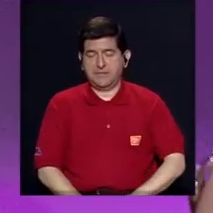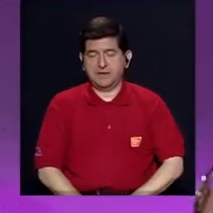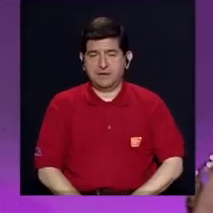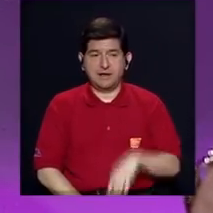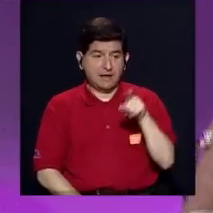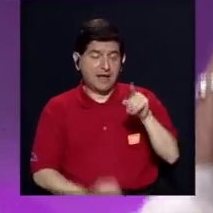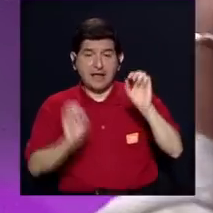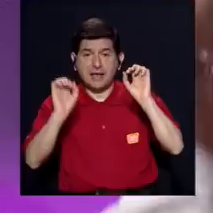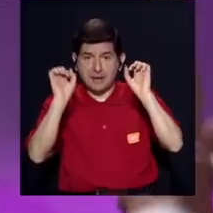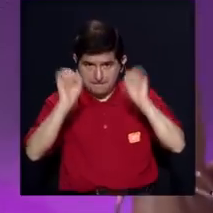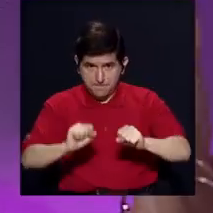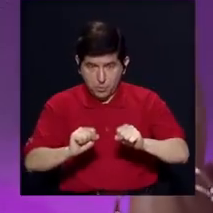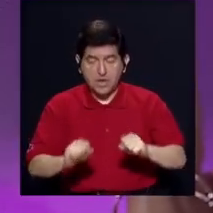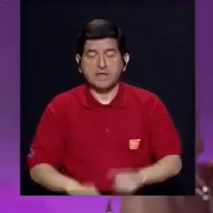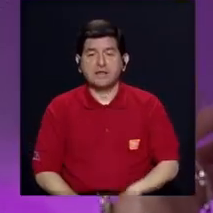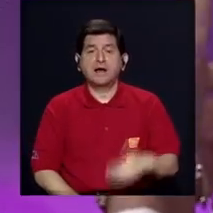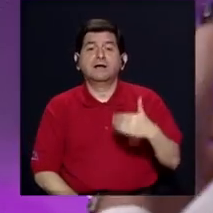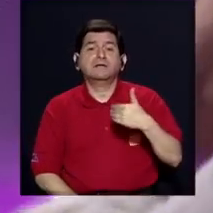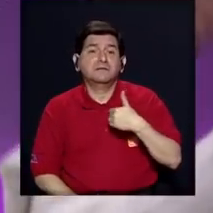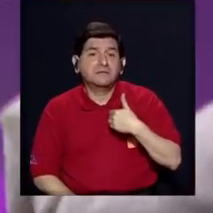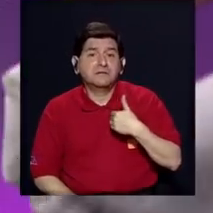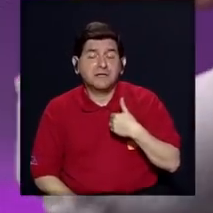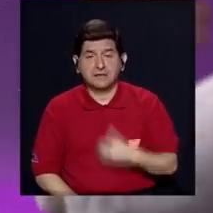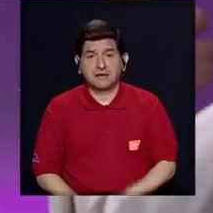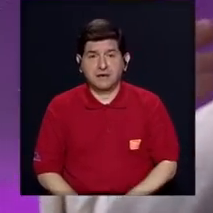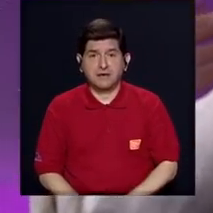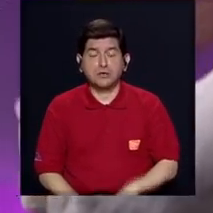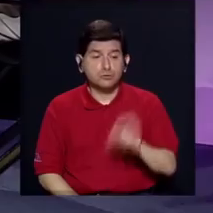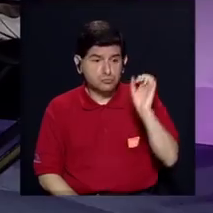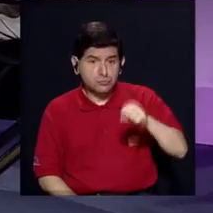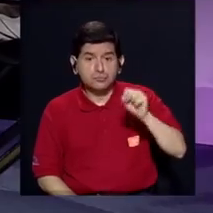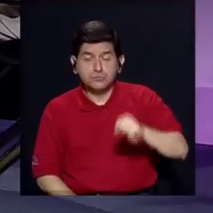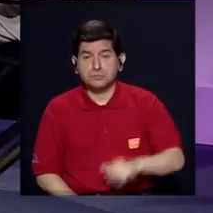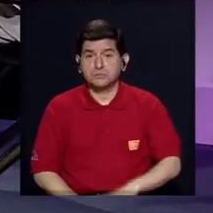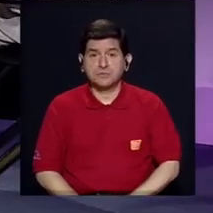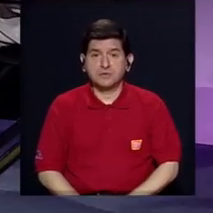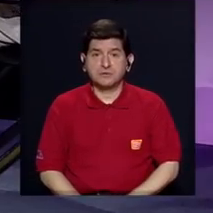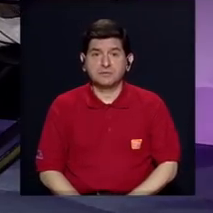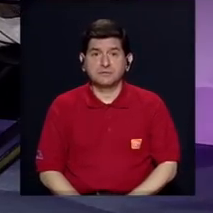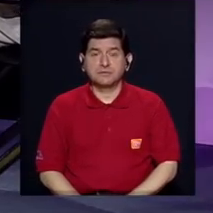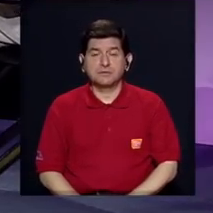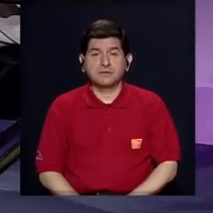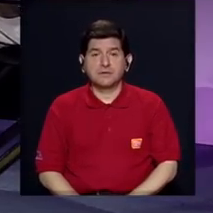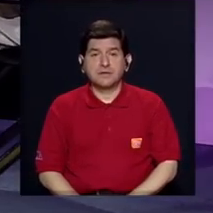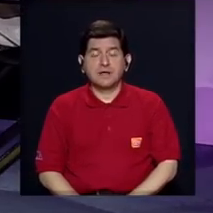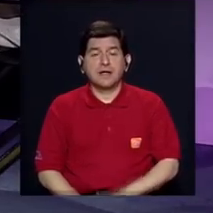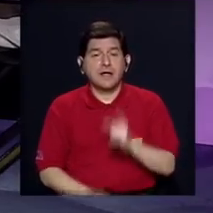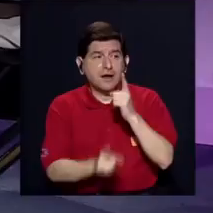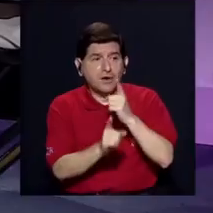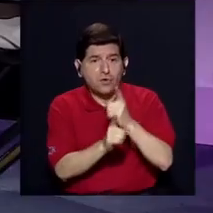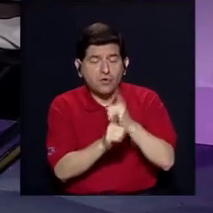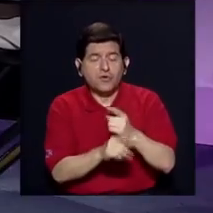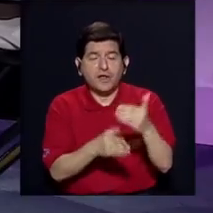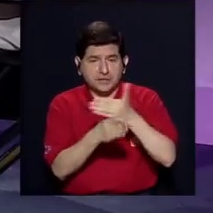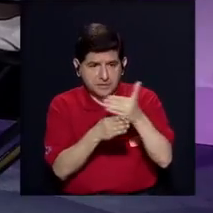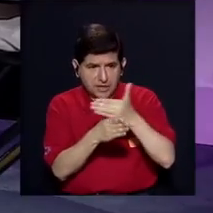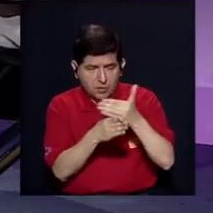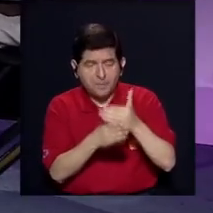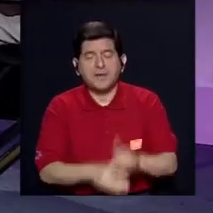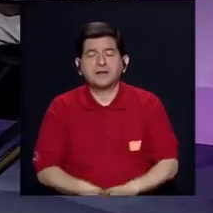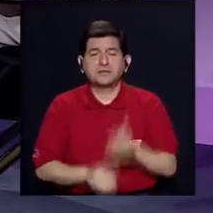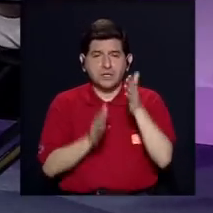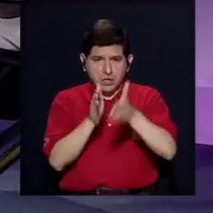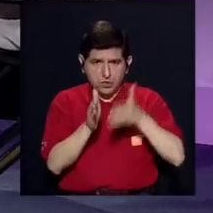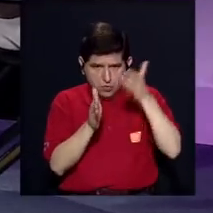ella consiga o sí que consiga una la corresponsabilidad con el cuido